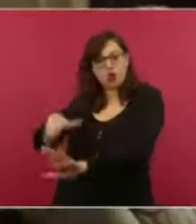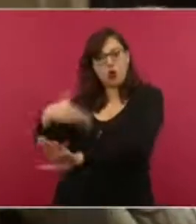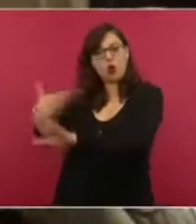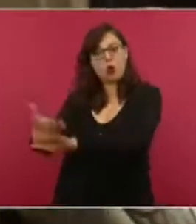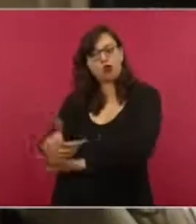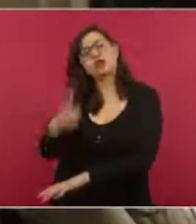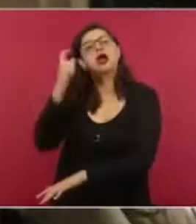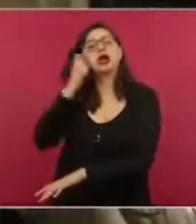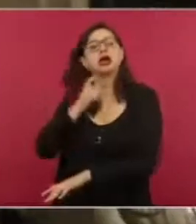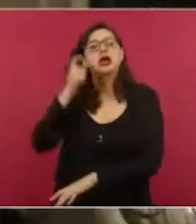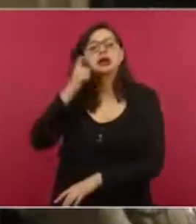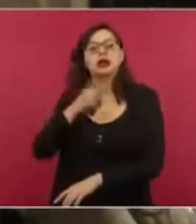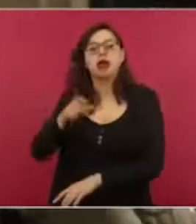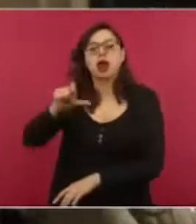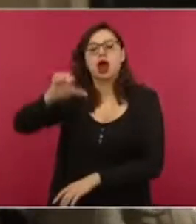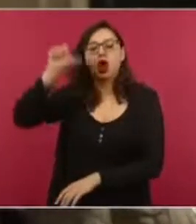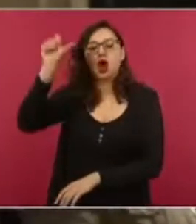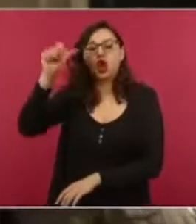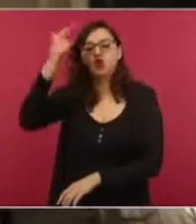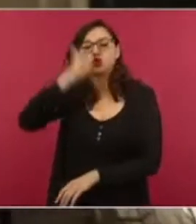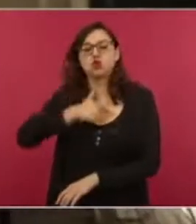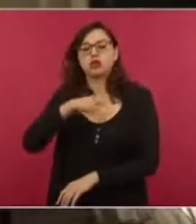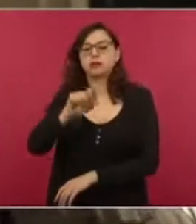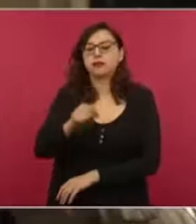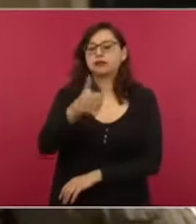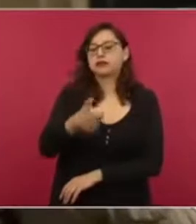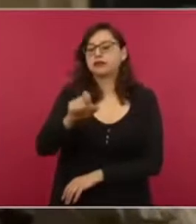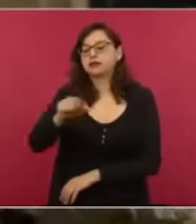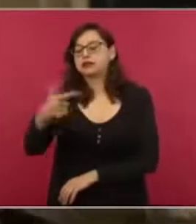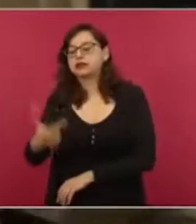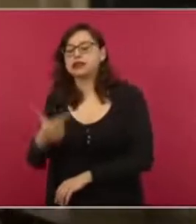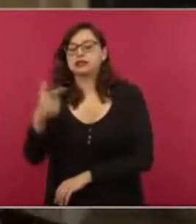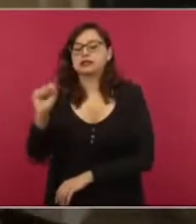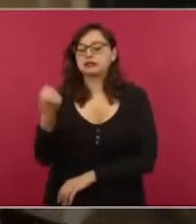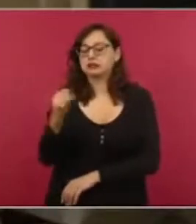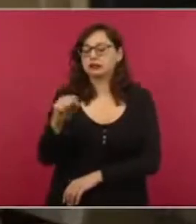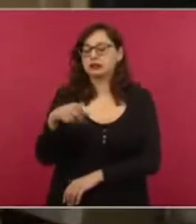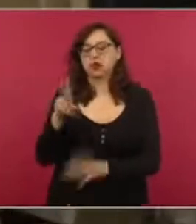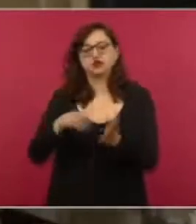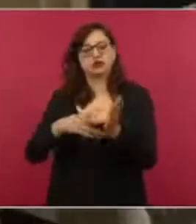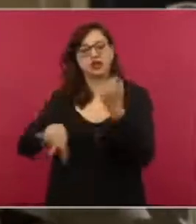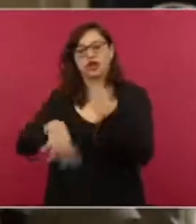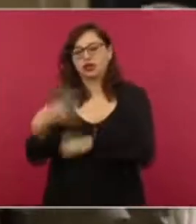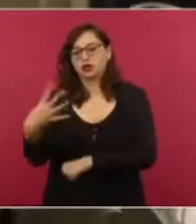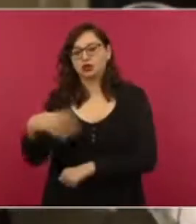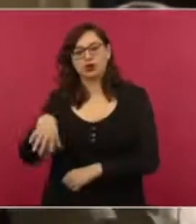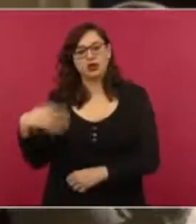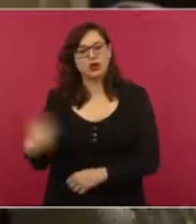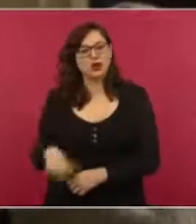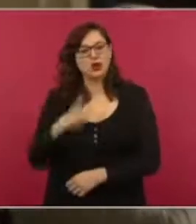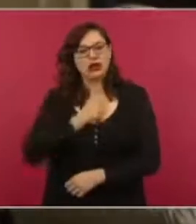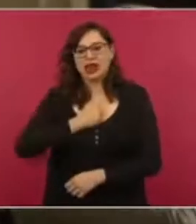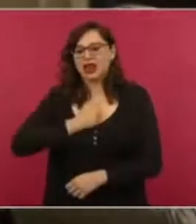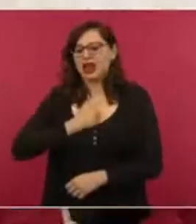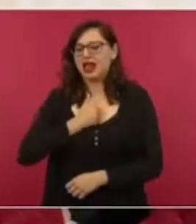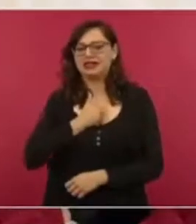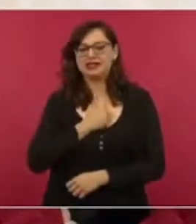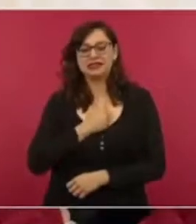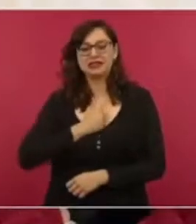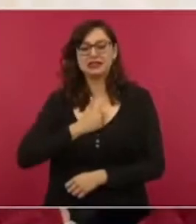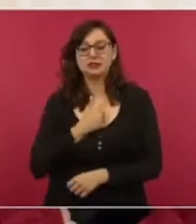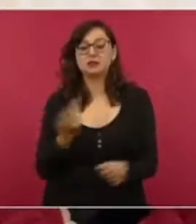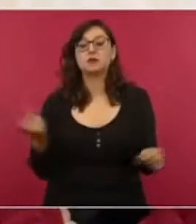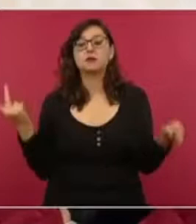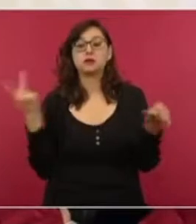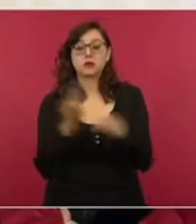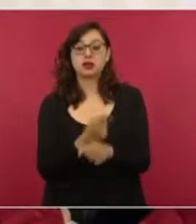Guerrero esa noche del 26 y 27 de septiembre tan lamentable. Entonces, preguntarle, presidente, si es posible que a través de esta unidad